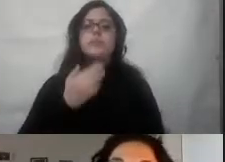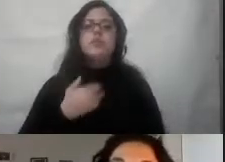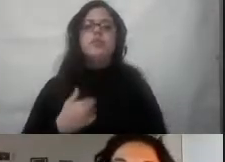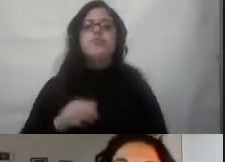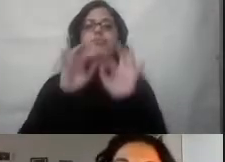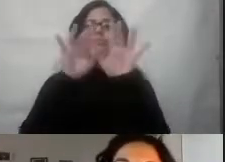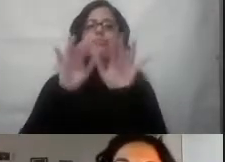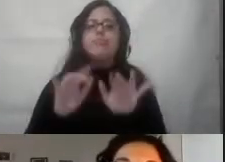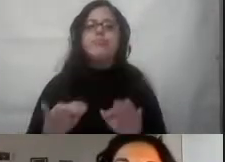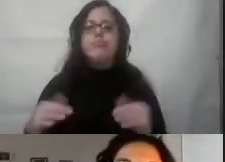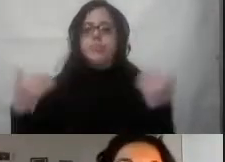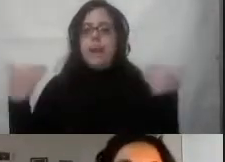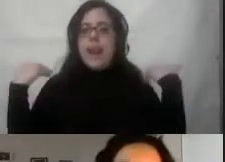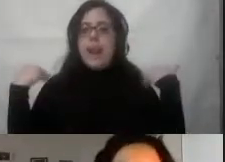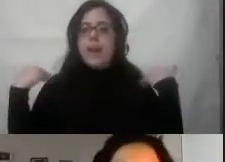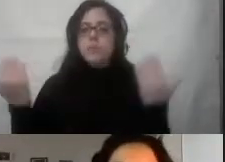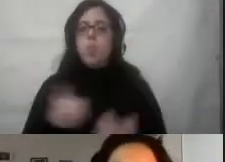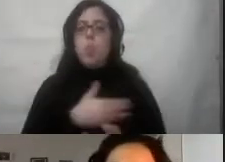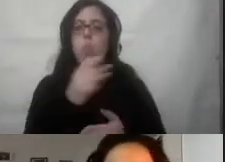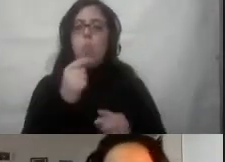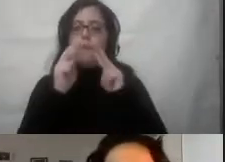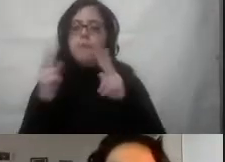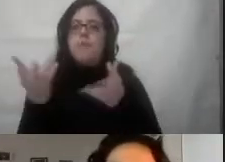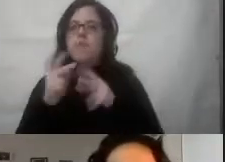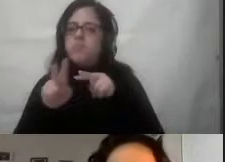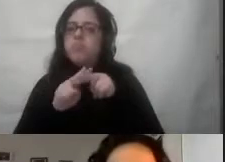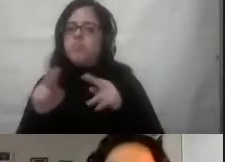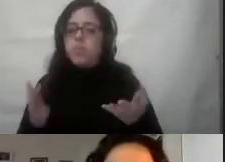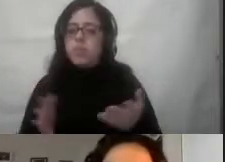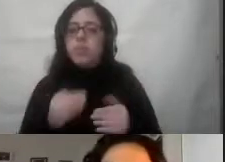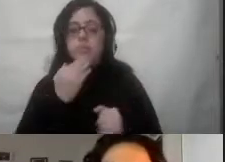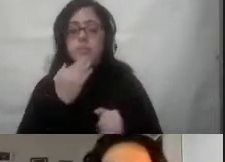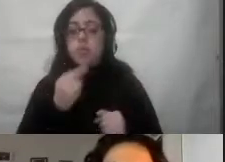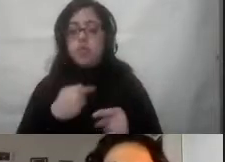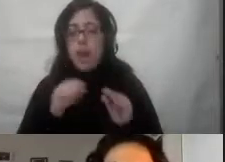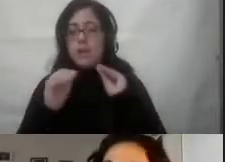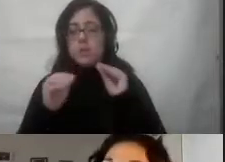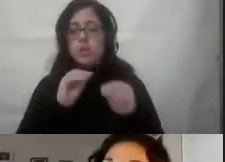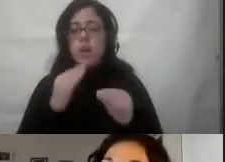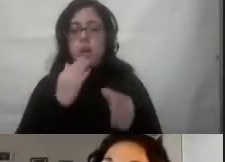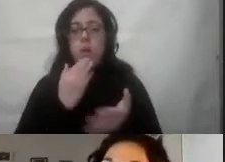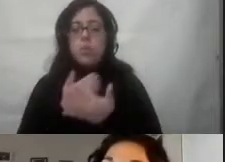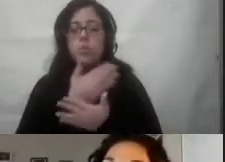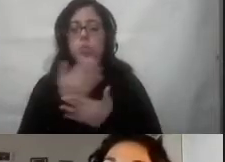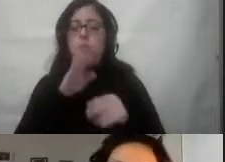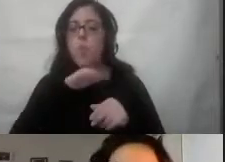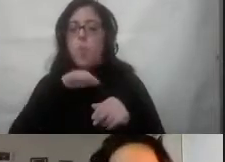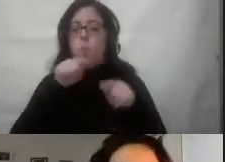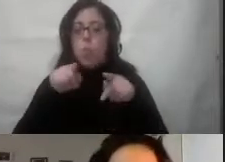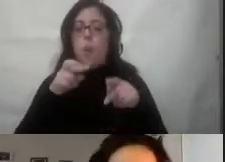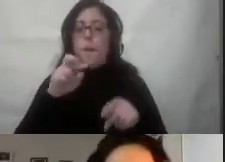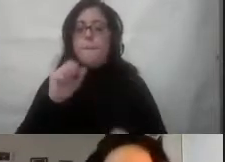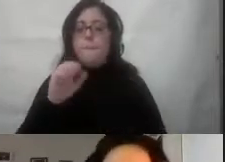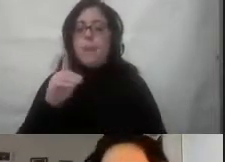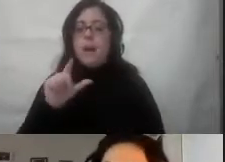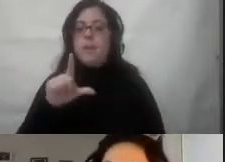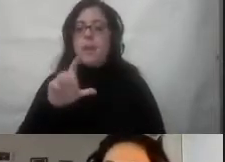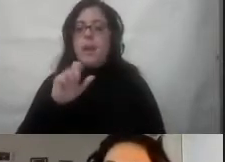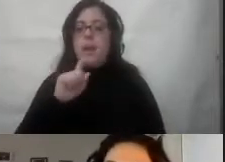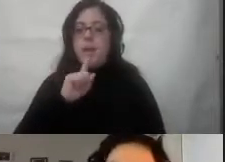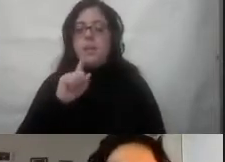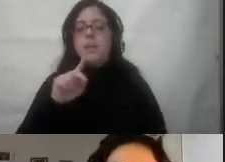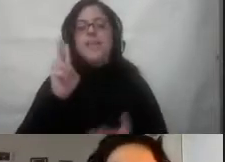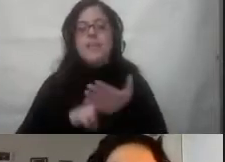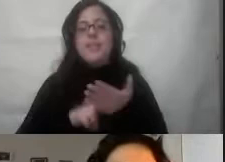veamos cómo se va haciendo. En general yo les sugiero que cuando utilicen esta herramienta, el Padlet, que de verdad que resulta